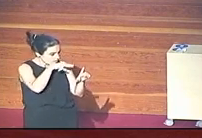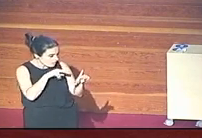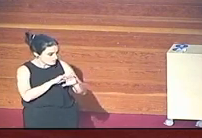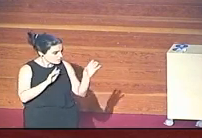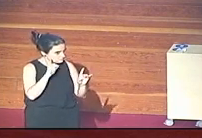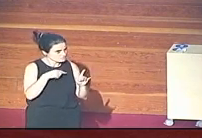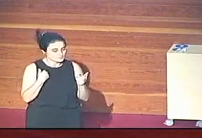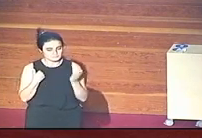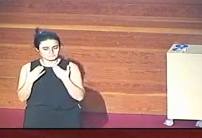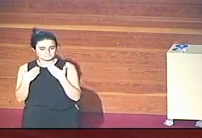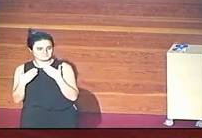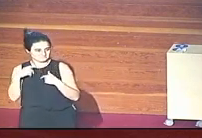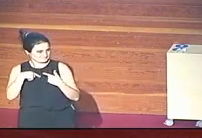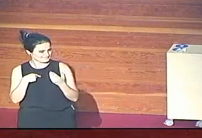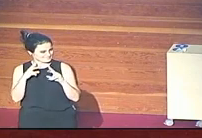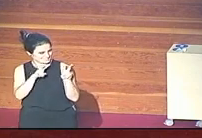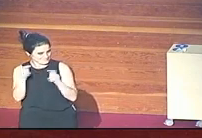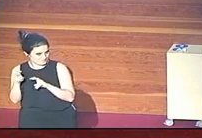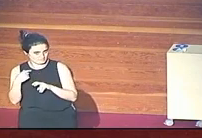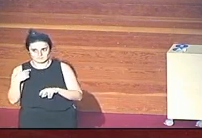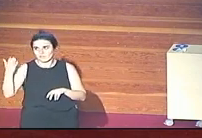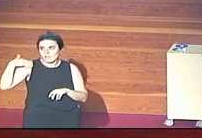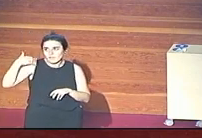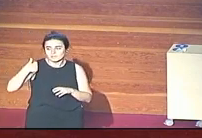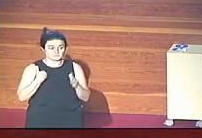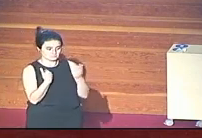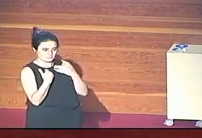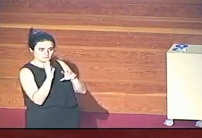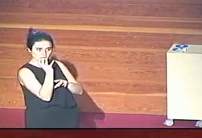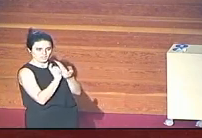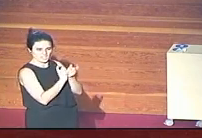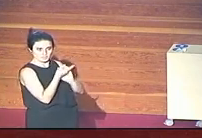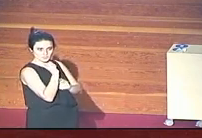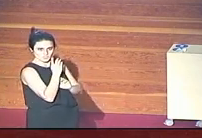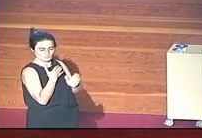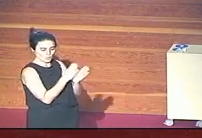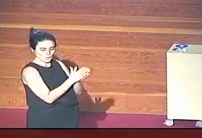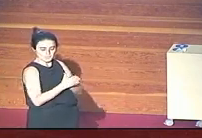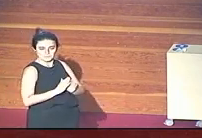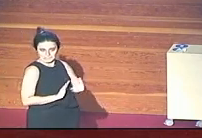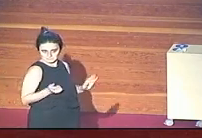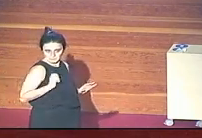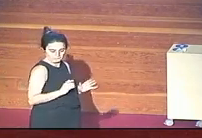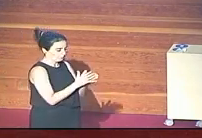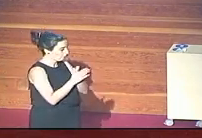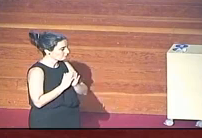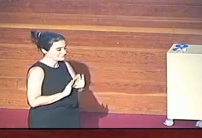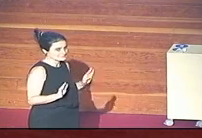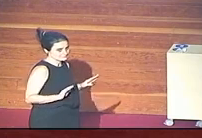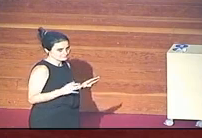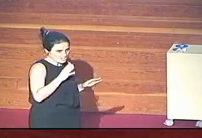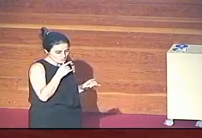pero bueno yo antes solo hablaba de cambio climático con mis compañeros de profesión pero ahora bueno pues